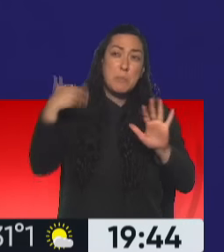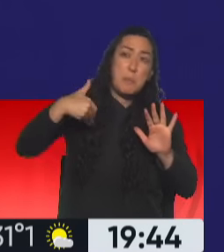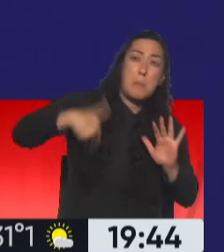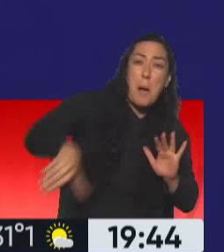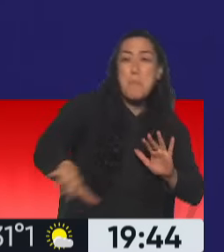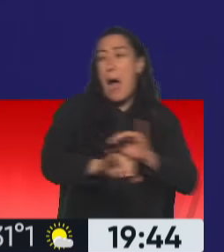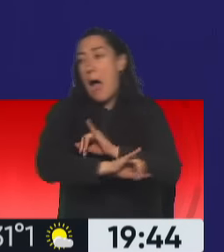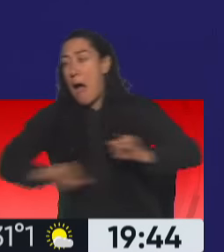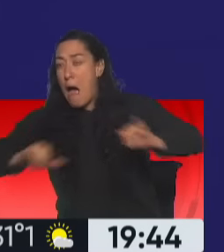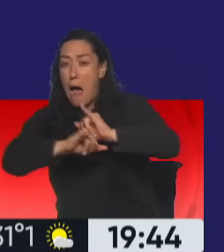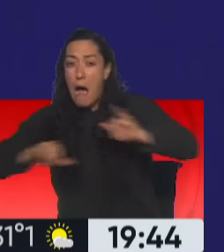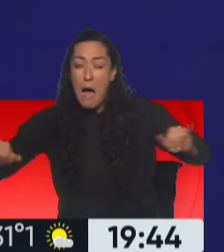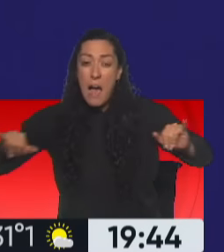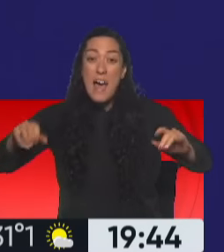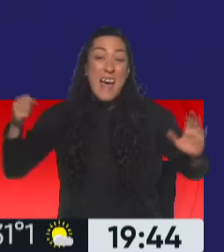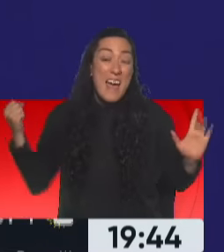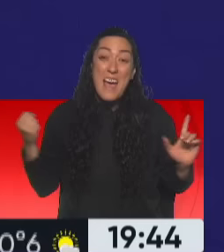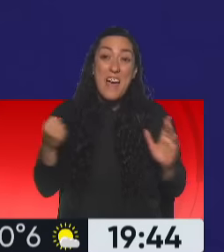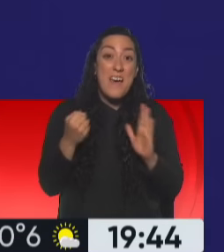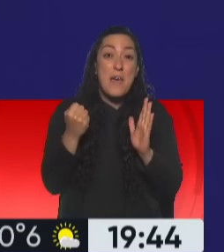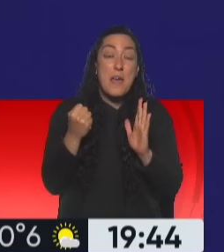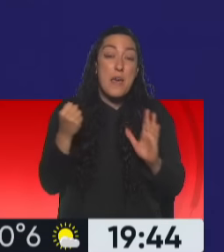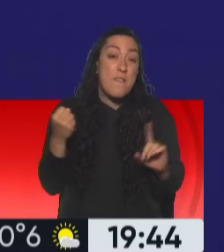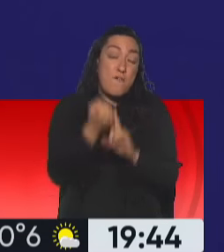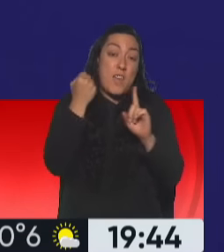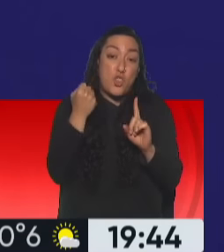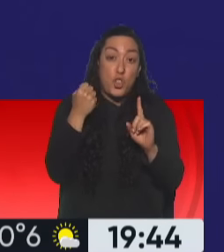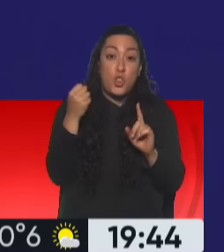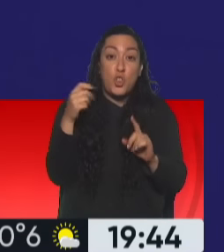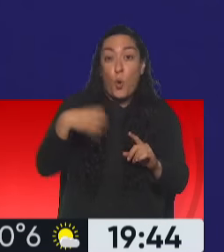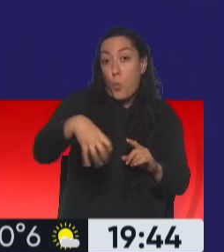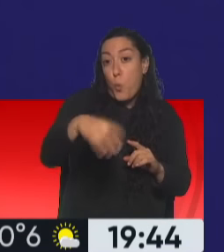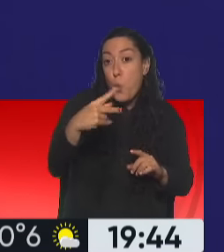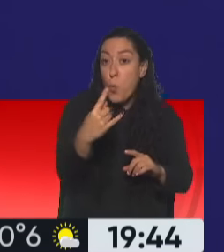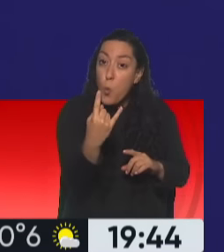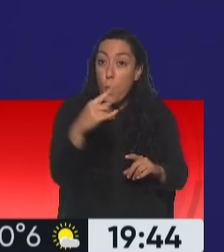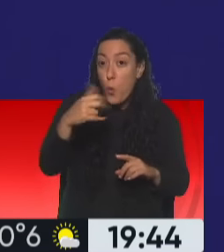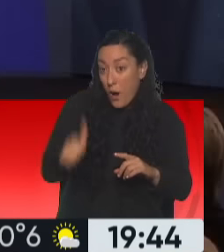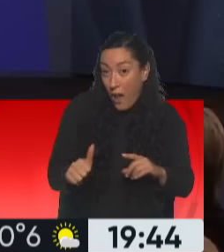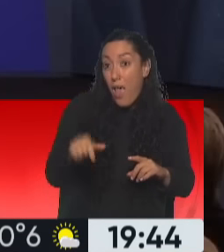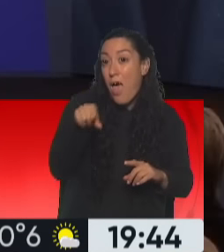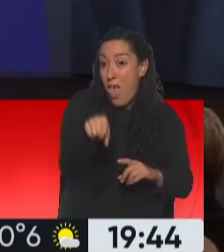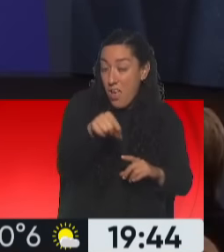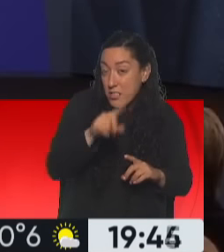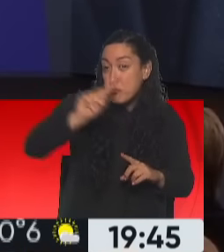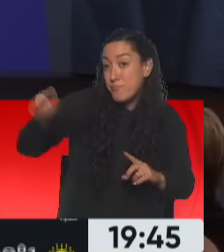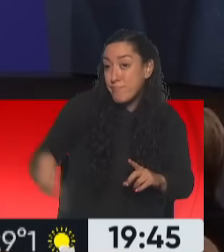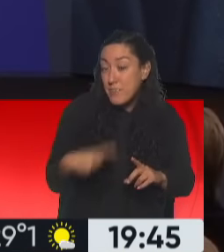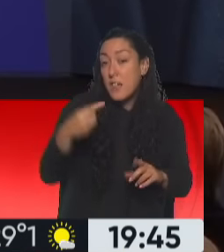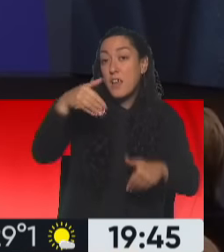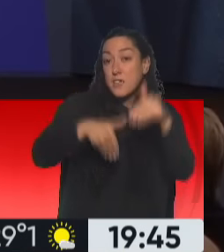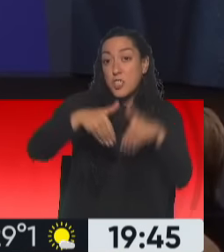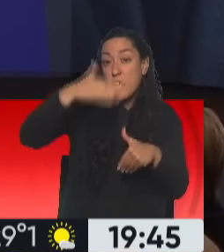digo, negaron el efecto Cuca y después de que el riesgo país se desplomó después de las elecciones, lo siguen negando. Es